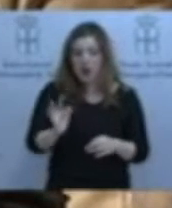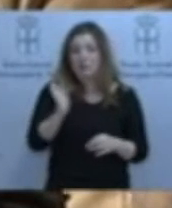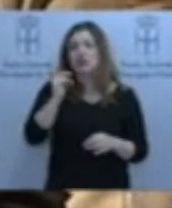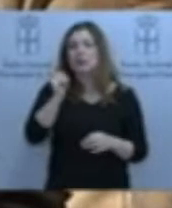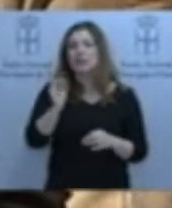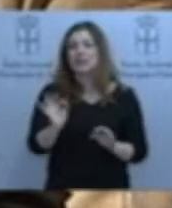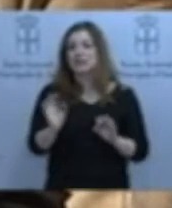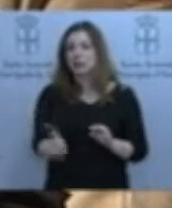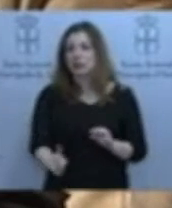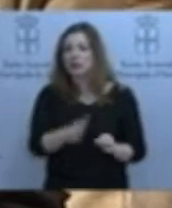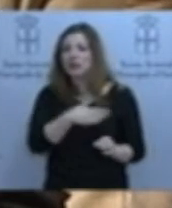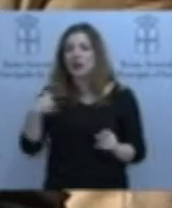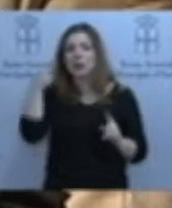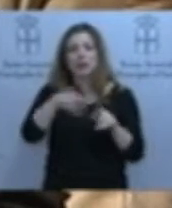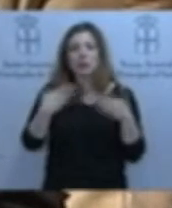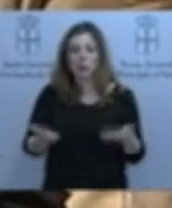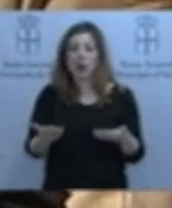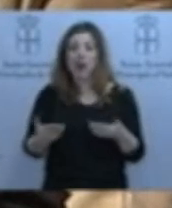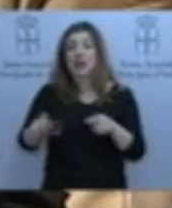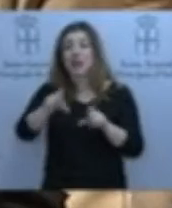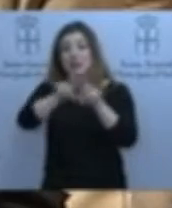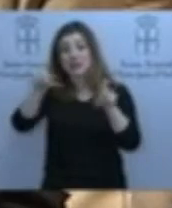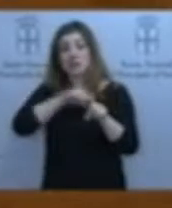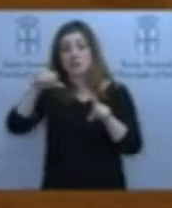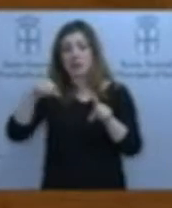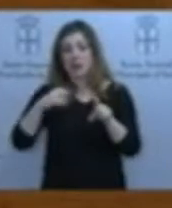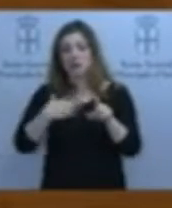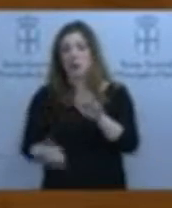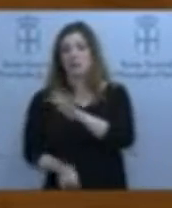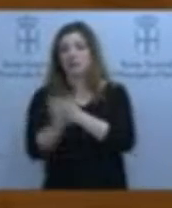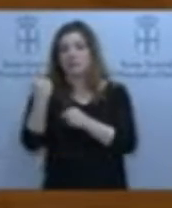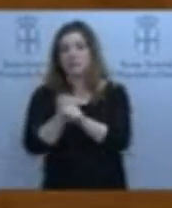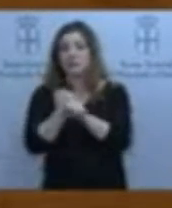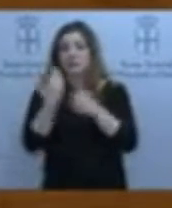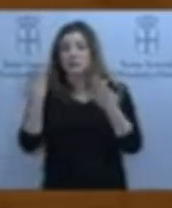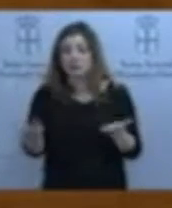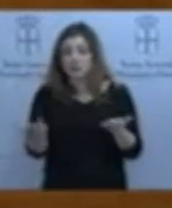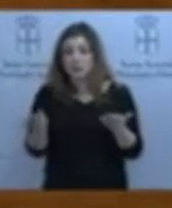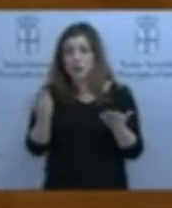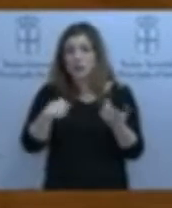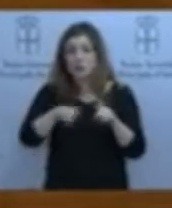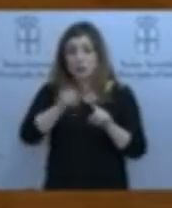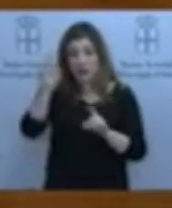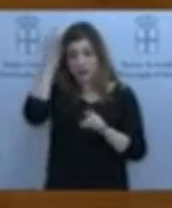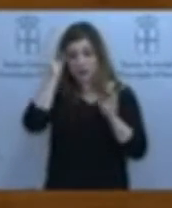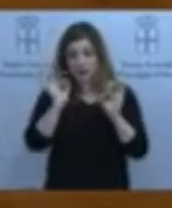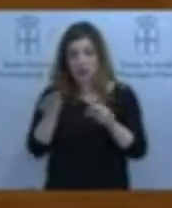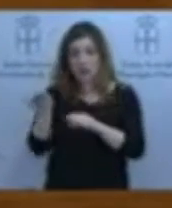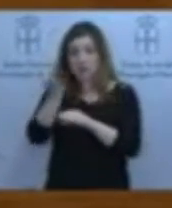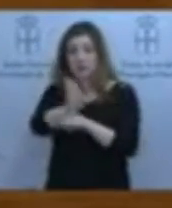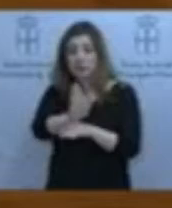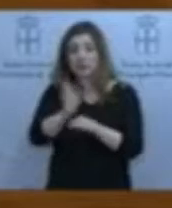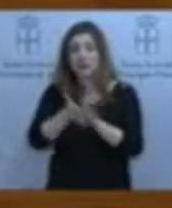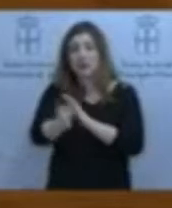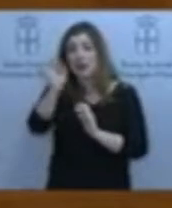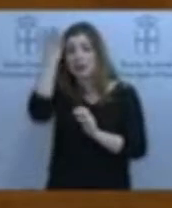que pretenden es abrir el negocio a las empresas privadas. Con eso no van a contar con nosotros. Entonces, miren, con esta iniciativa, una iniciativa en la que se pide